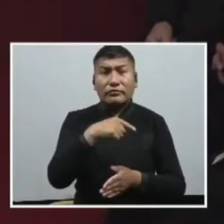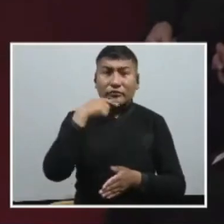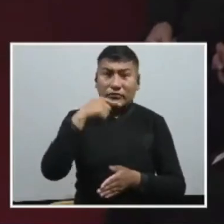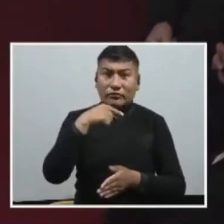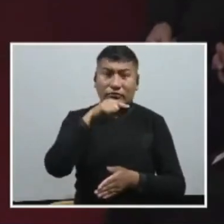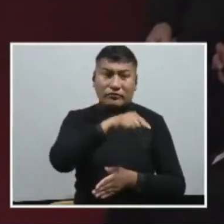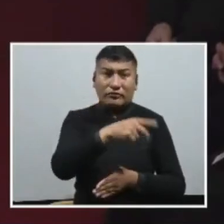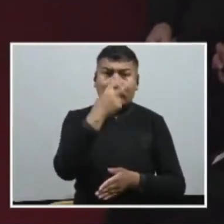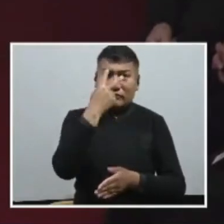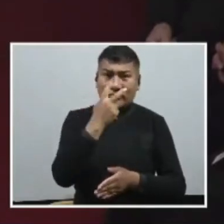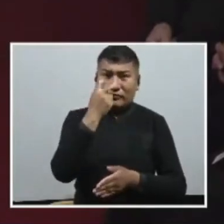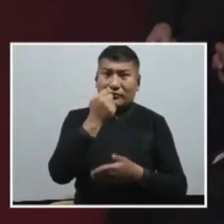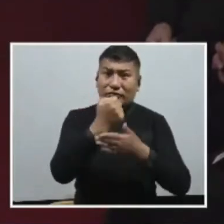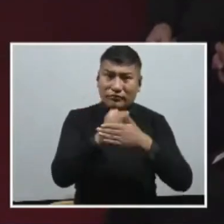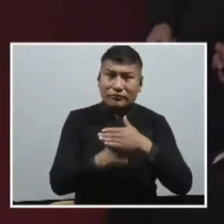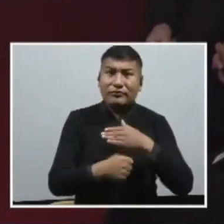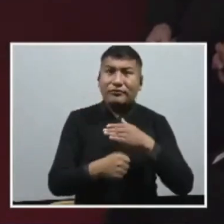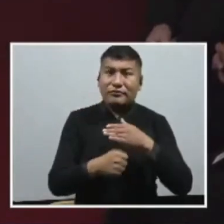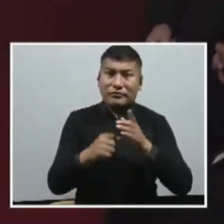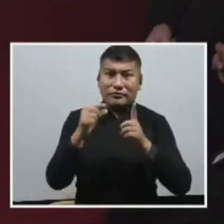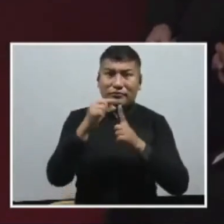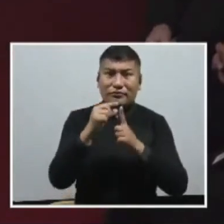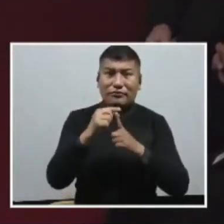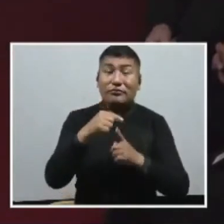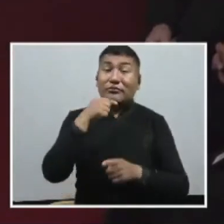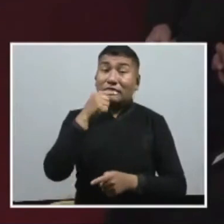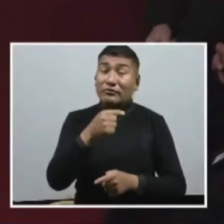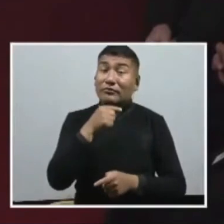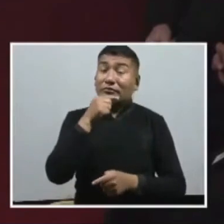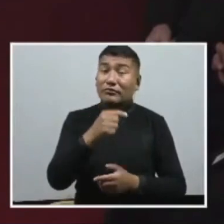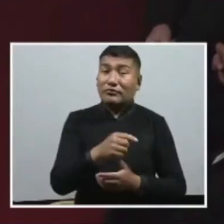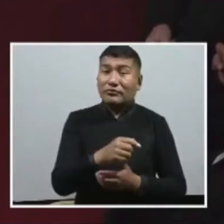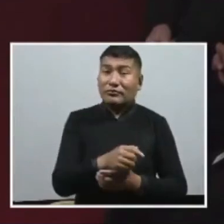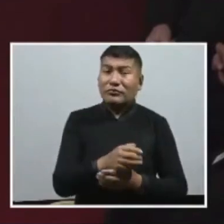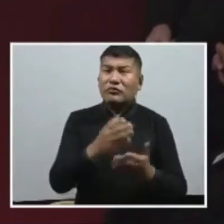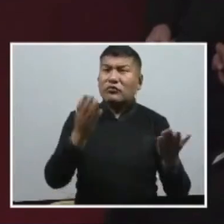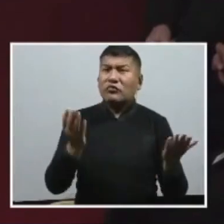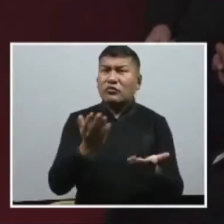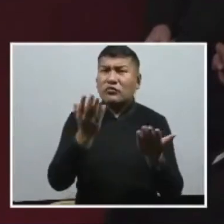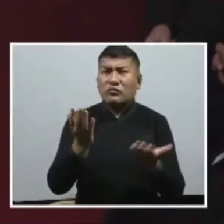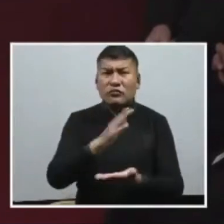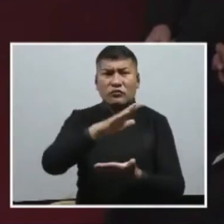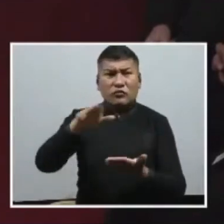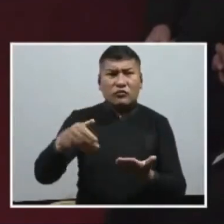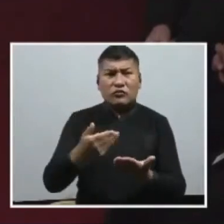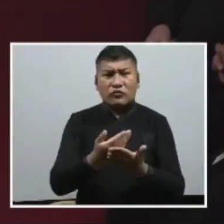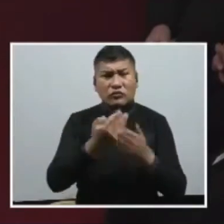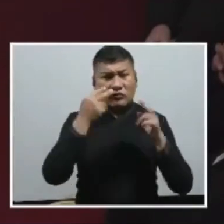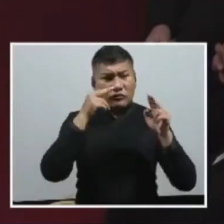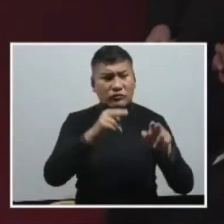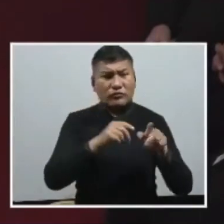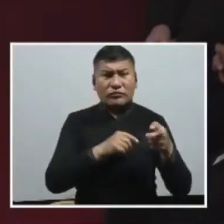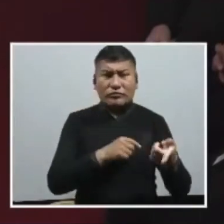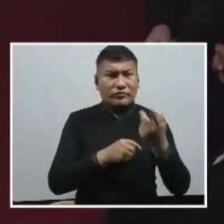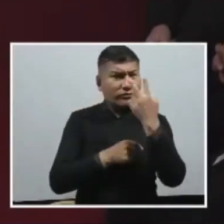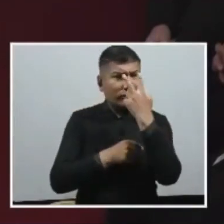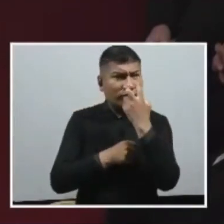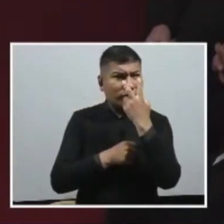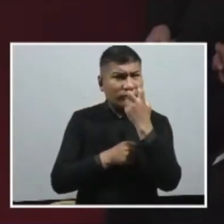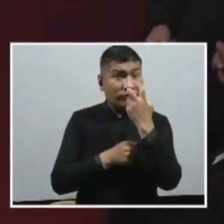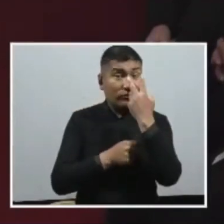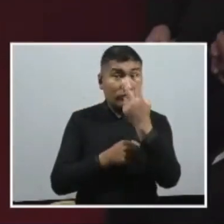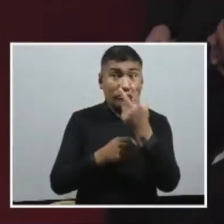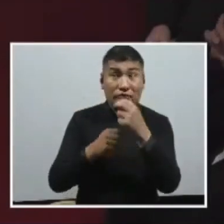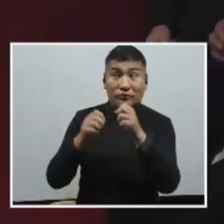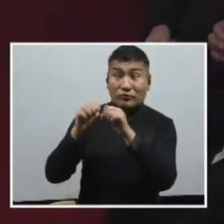está ciego de nacimiento, dice el Evangelio. Y donde todos vemos solo a un ciego, fíjense en nuestra